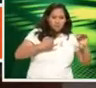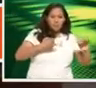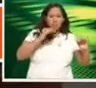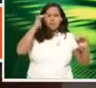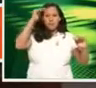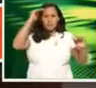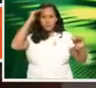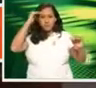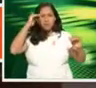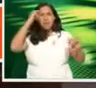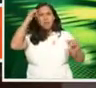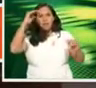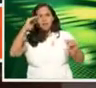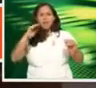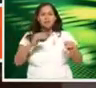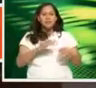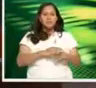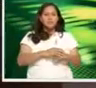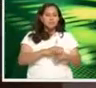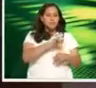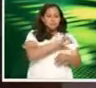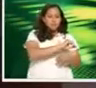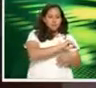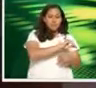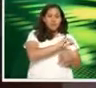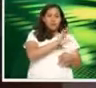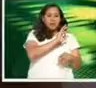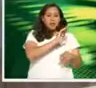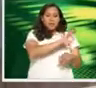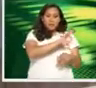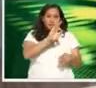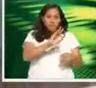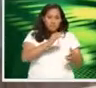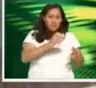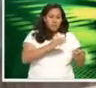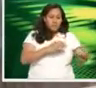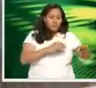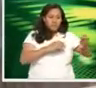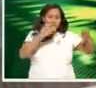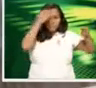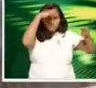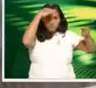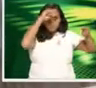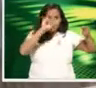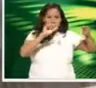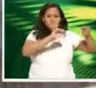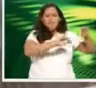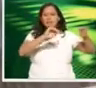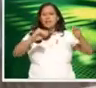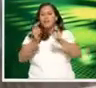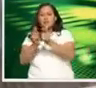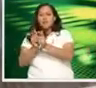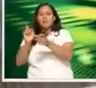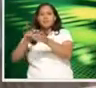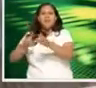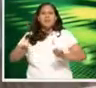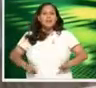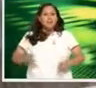una madurez. Y entonces, al cambiar de etapa, cambias de tribu automáticamente, ¿cierto? Sí, porque sí, compartes diferentes personalidades,